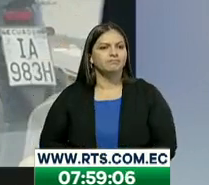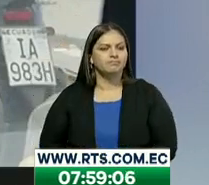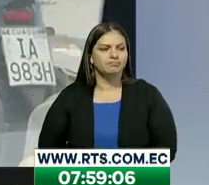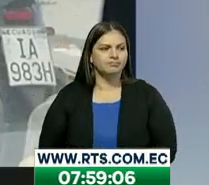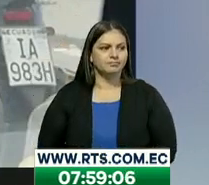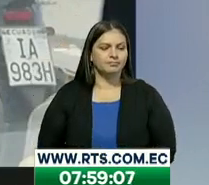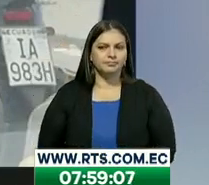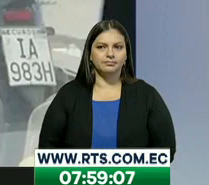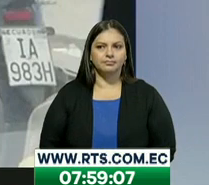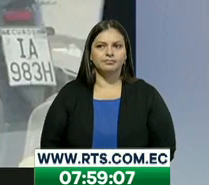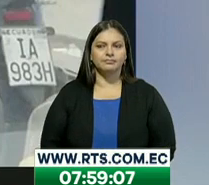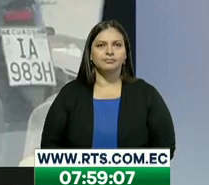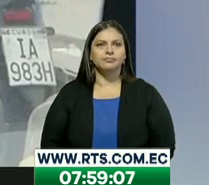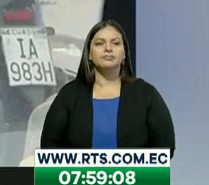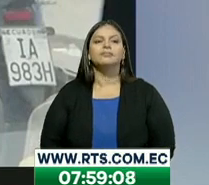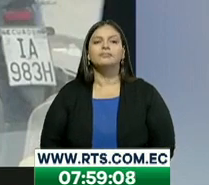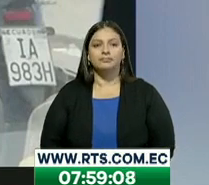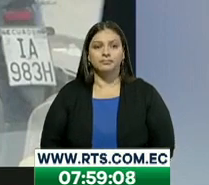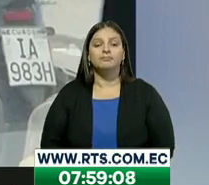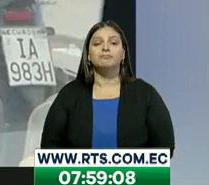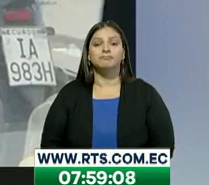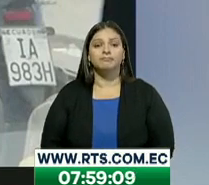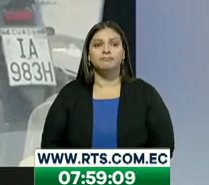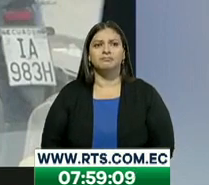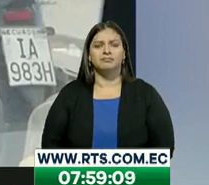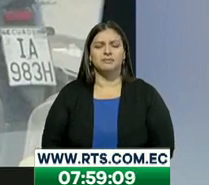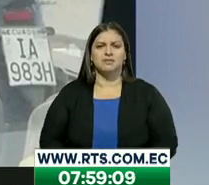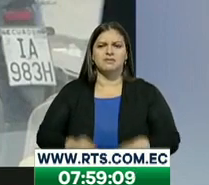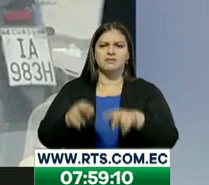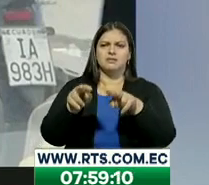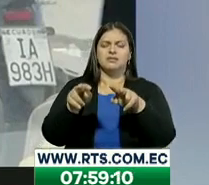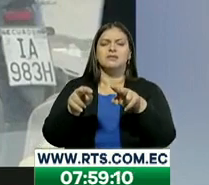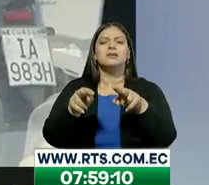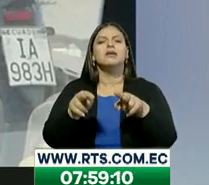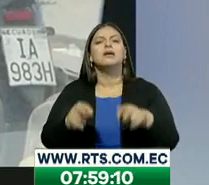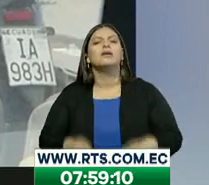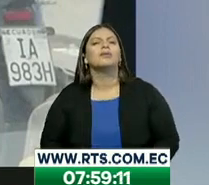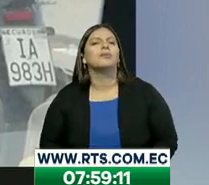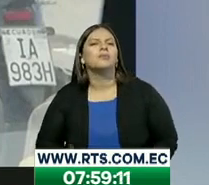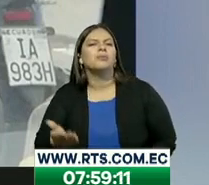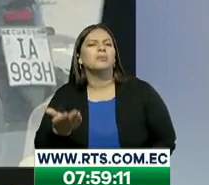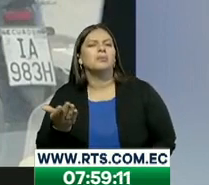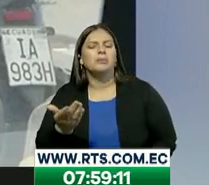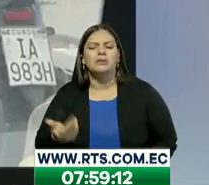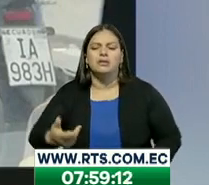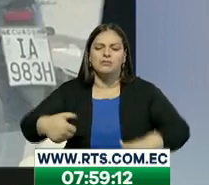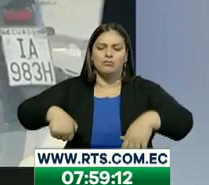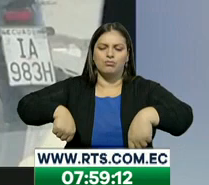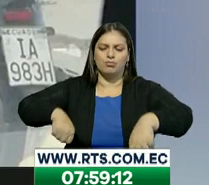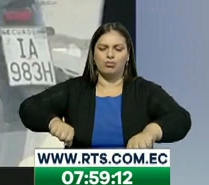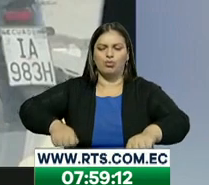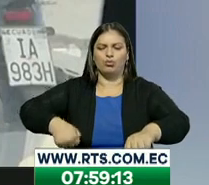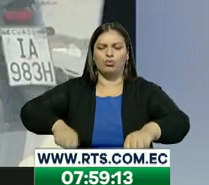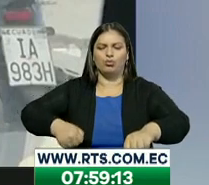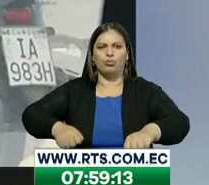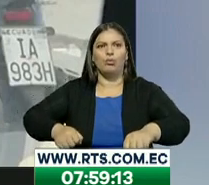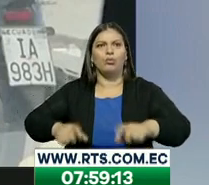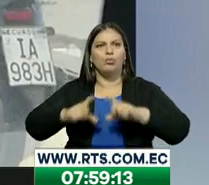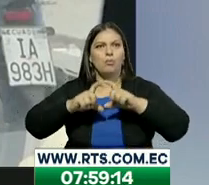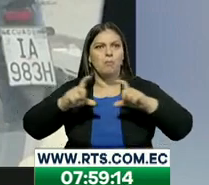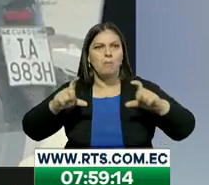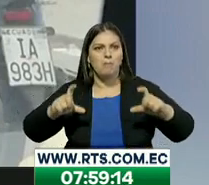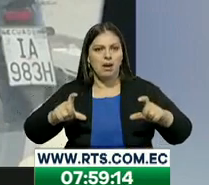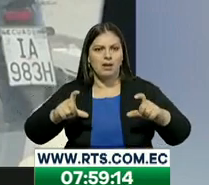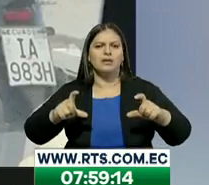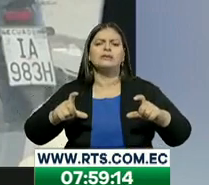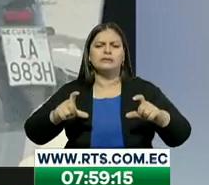bueno, tienen las placas, que ese es otro problema también que se suscita con estos vehículos livianos, que no poseen las placas, pero no, pues, ahí